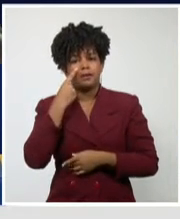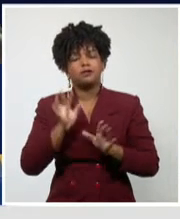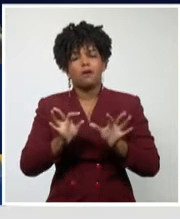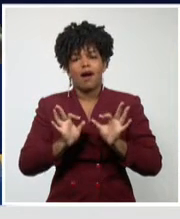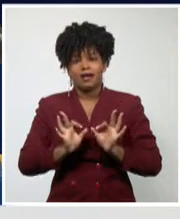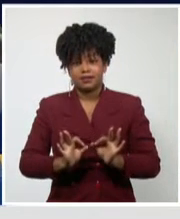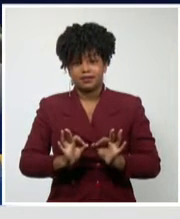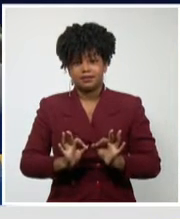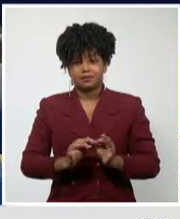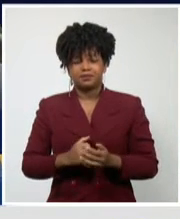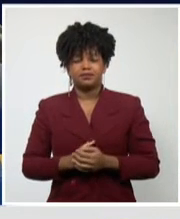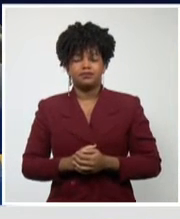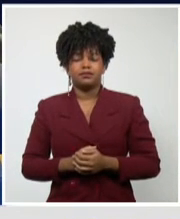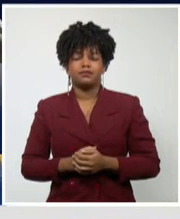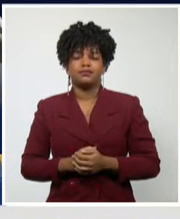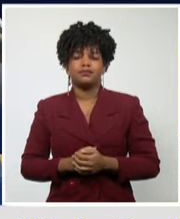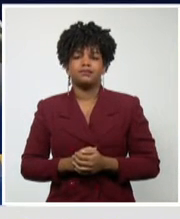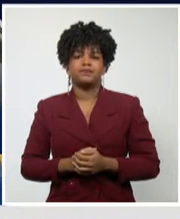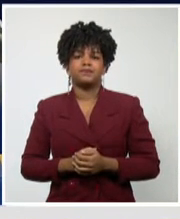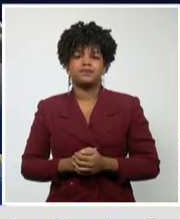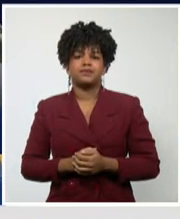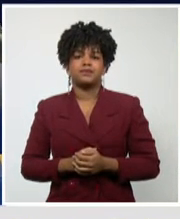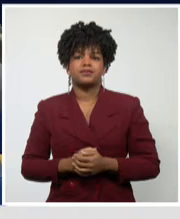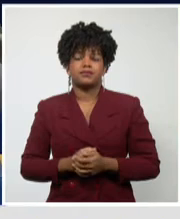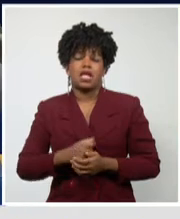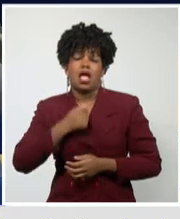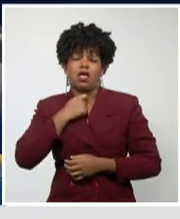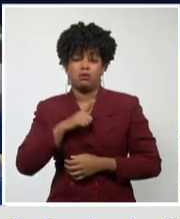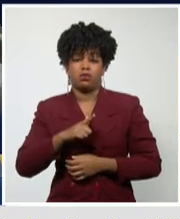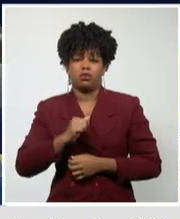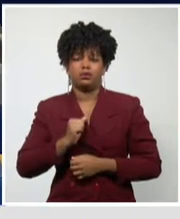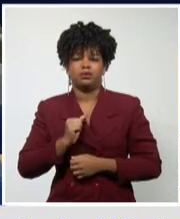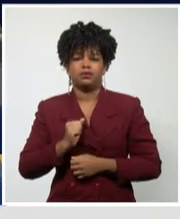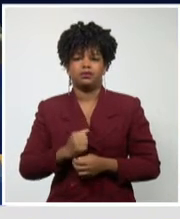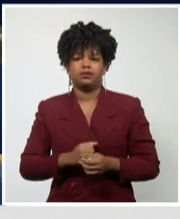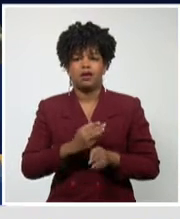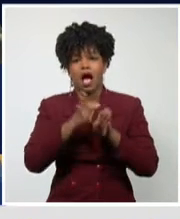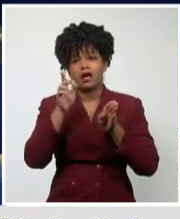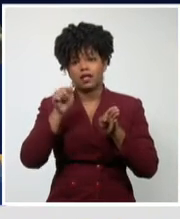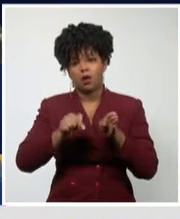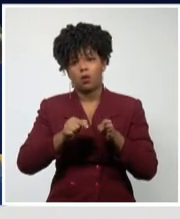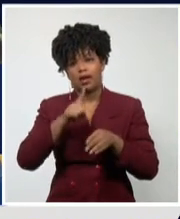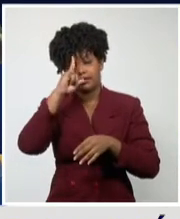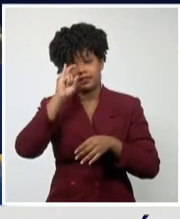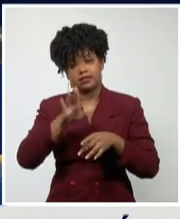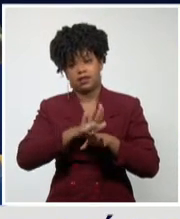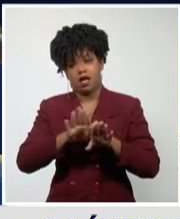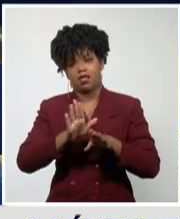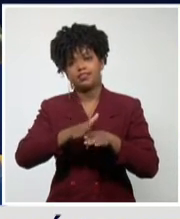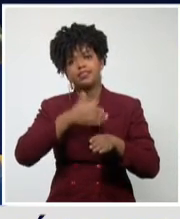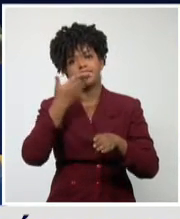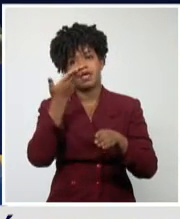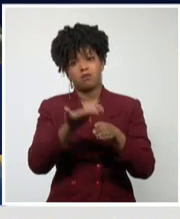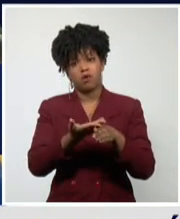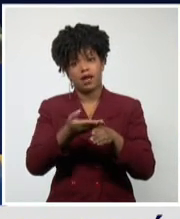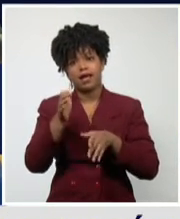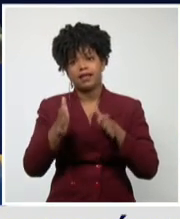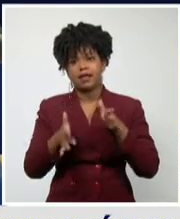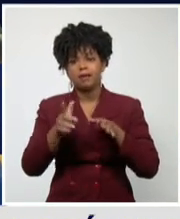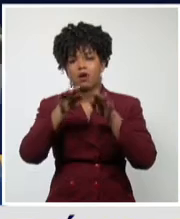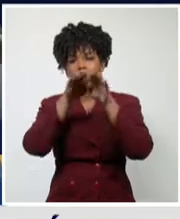Ahora, decir que esa persona, hasta ahora sí se plantea que después que pase ese periodo, que en el mundo generalmente